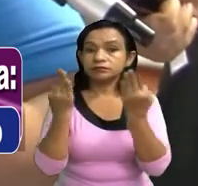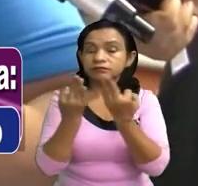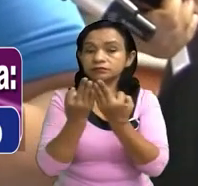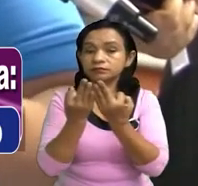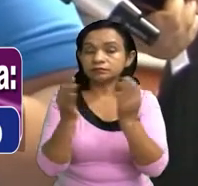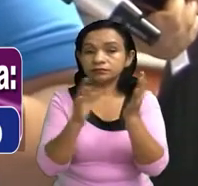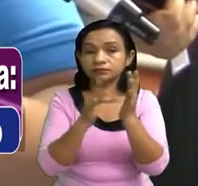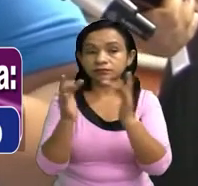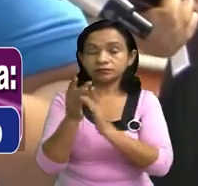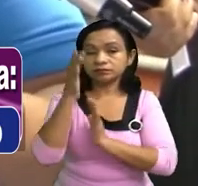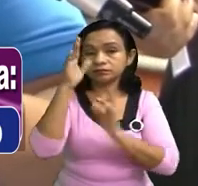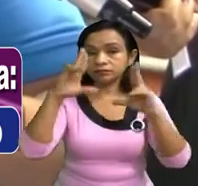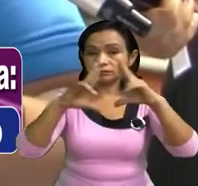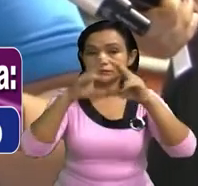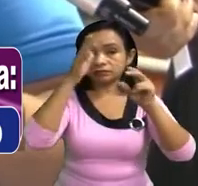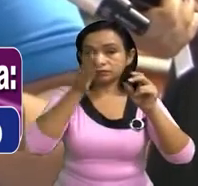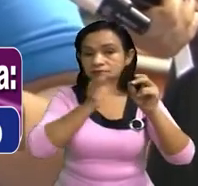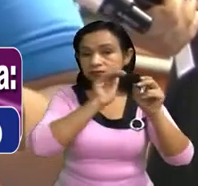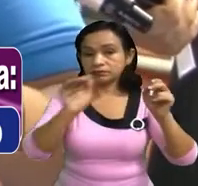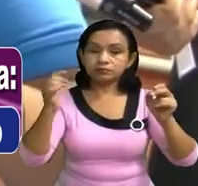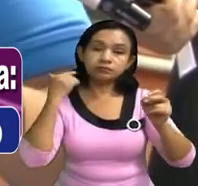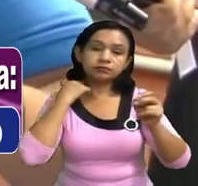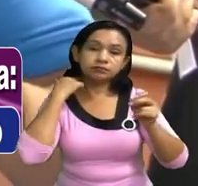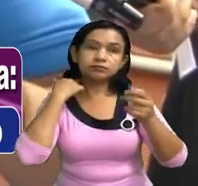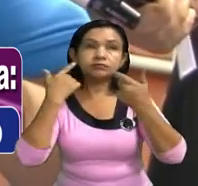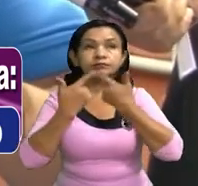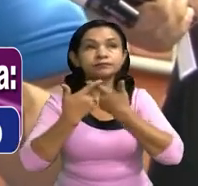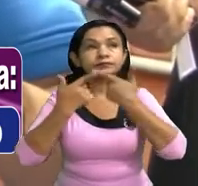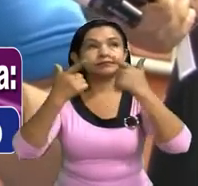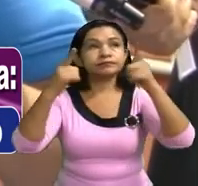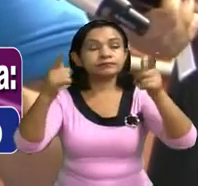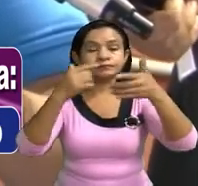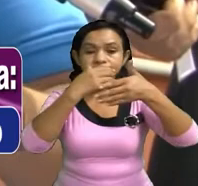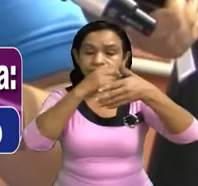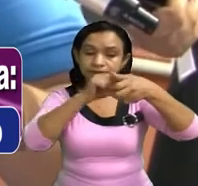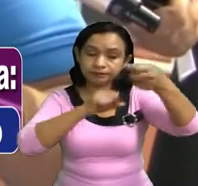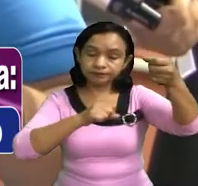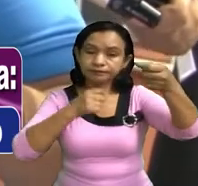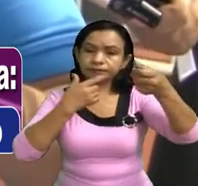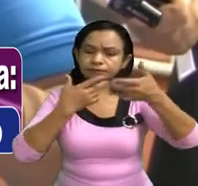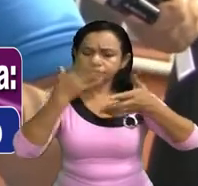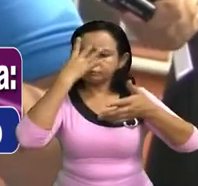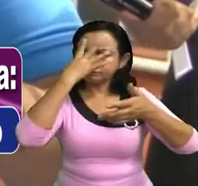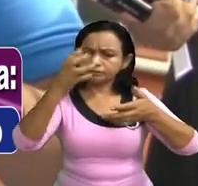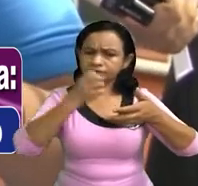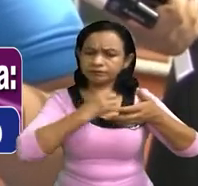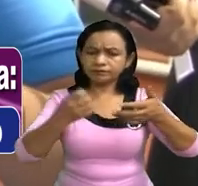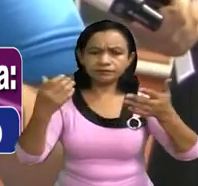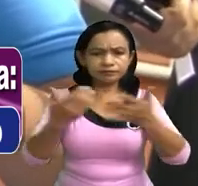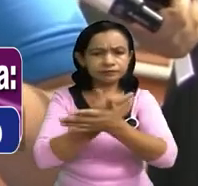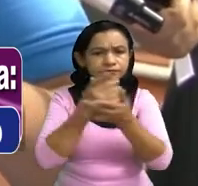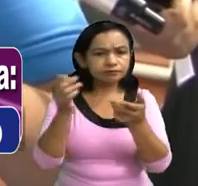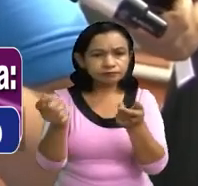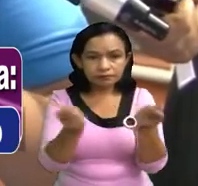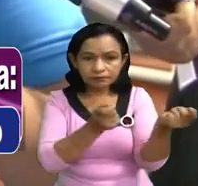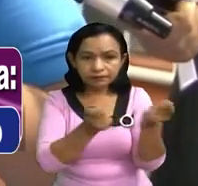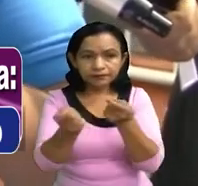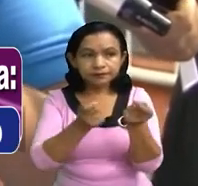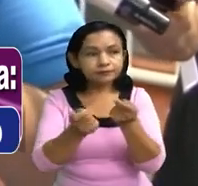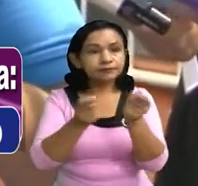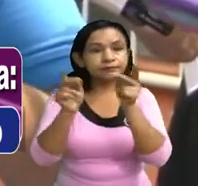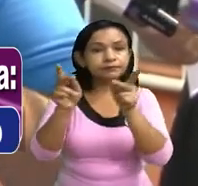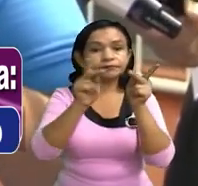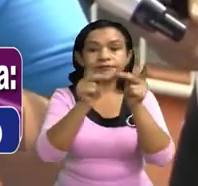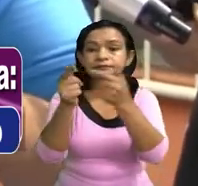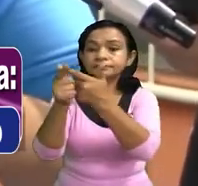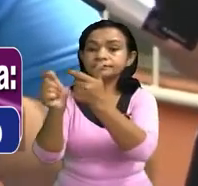esta Nicaragua bendita, solidaria y siempre libre, nos pronunciamos indignados ante la nueva manipulación de conocidos